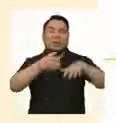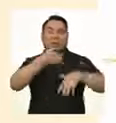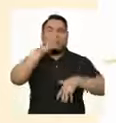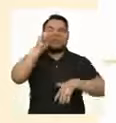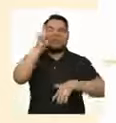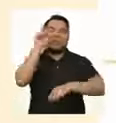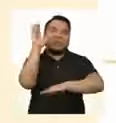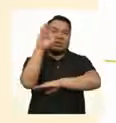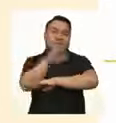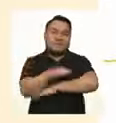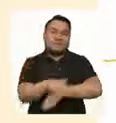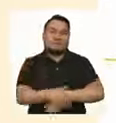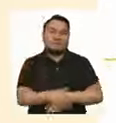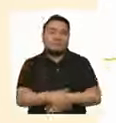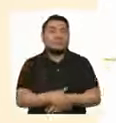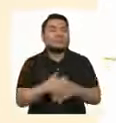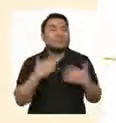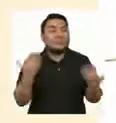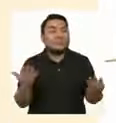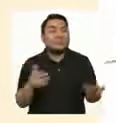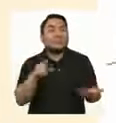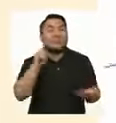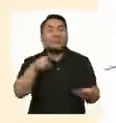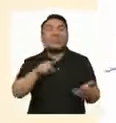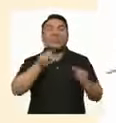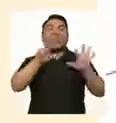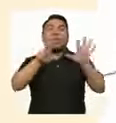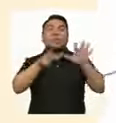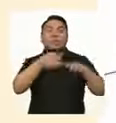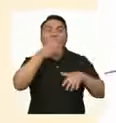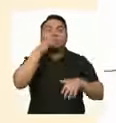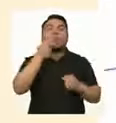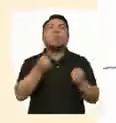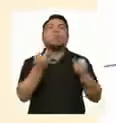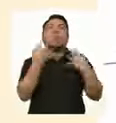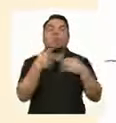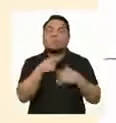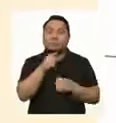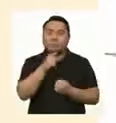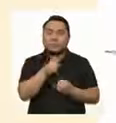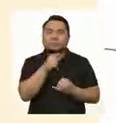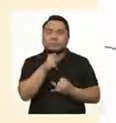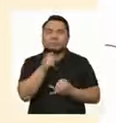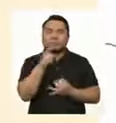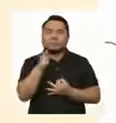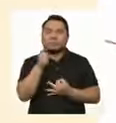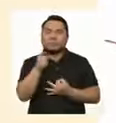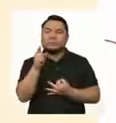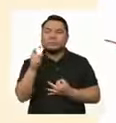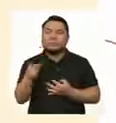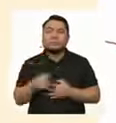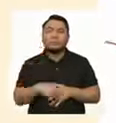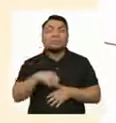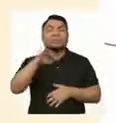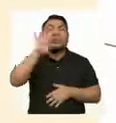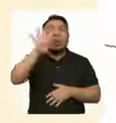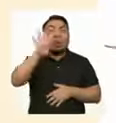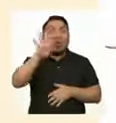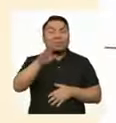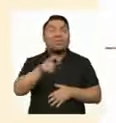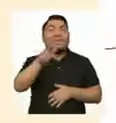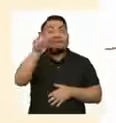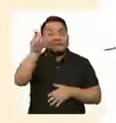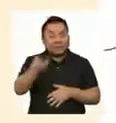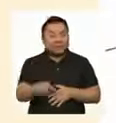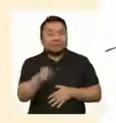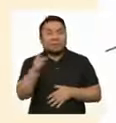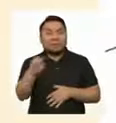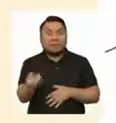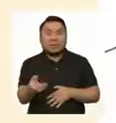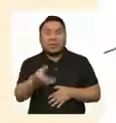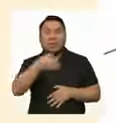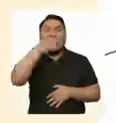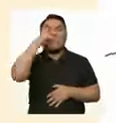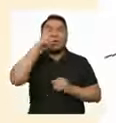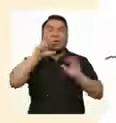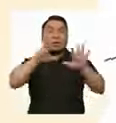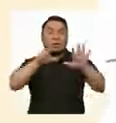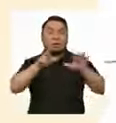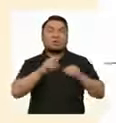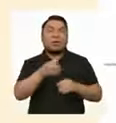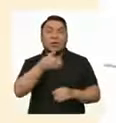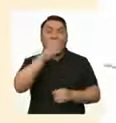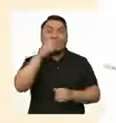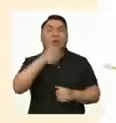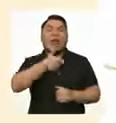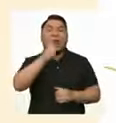día. Y por último, los que beben 8 son 1, 2, 3, 4. 4 personas beben